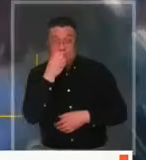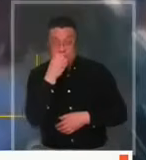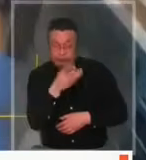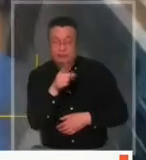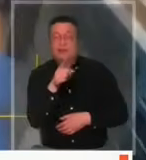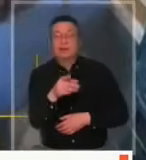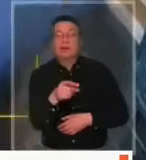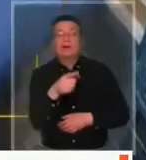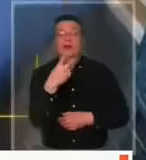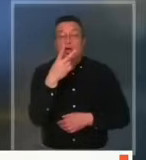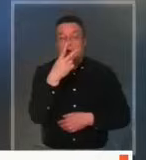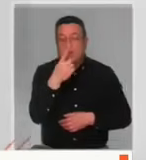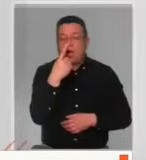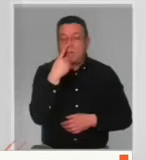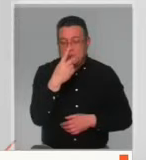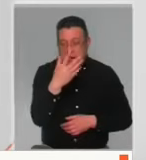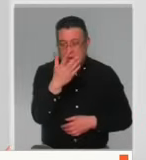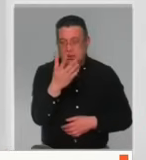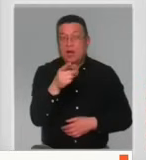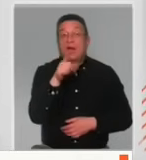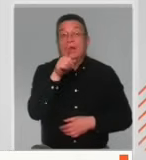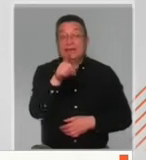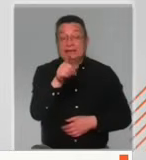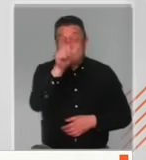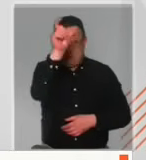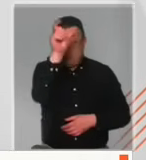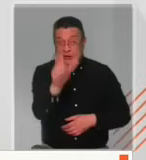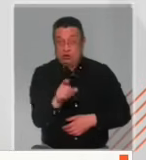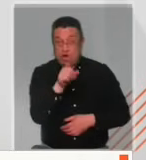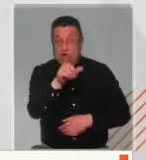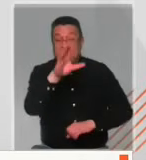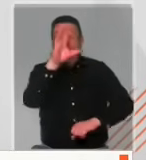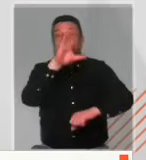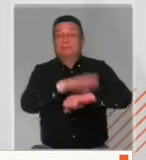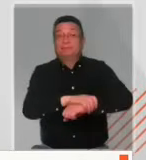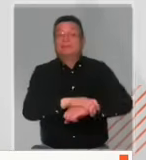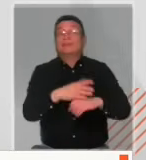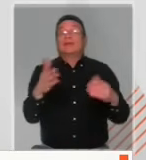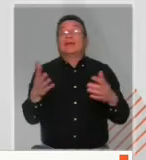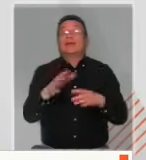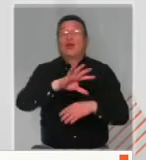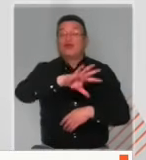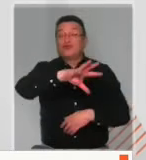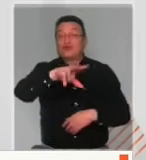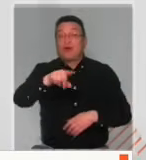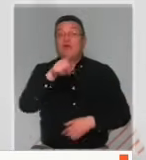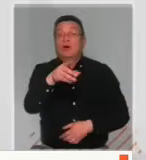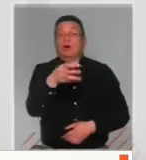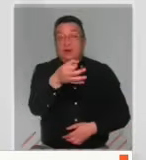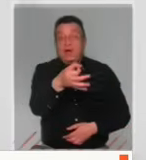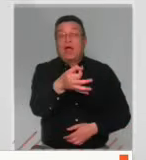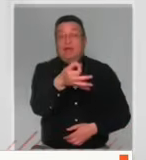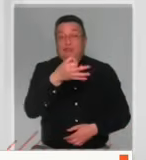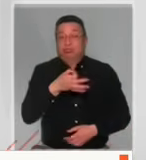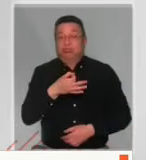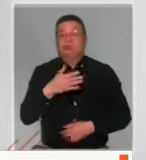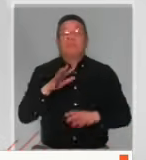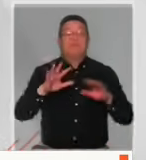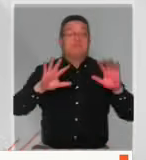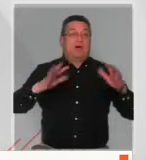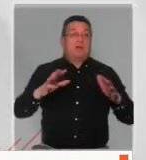antecedentes. Usted preste atención. Este sujeto que fue detenido a consecuencia del robo me confesó hace